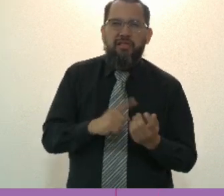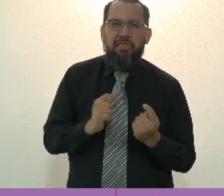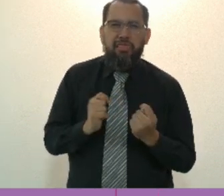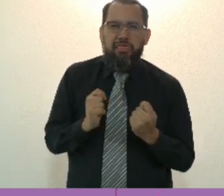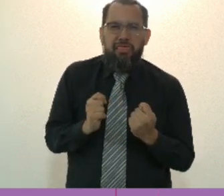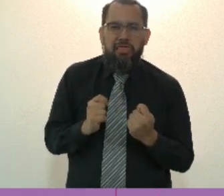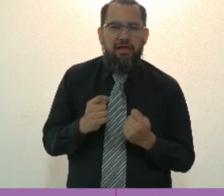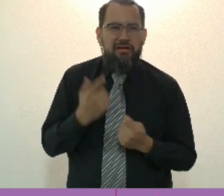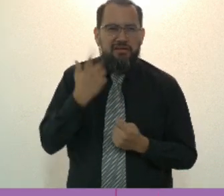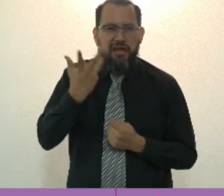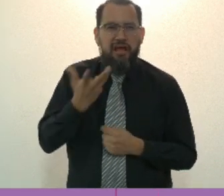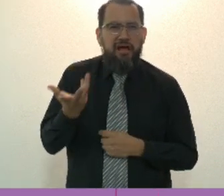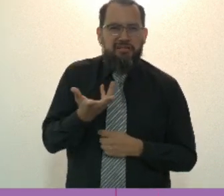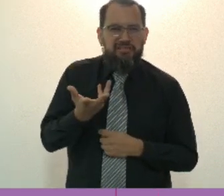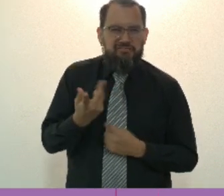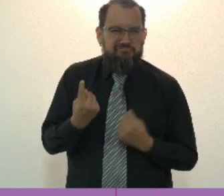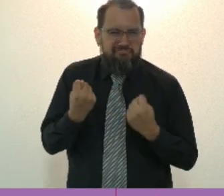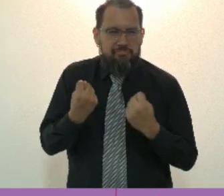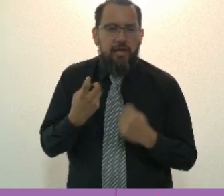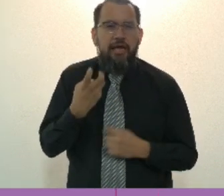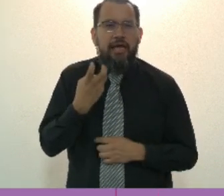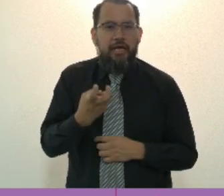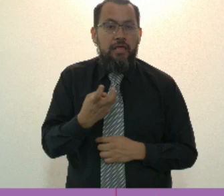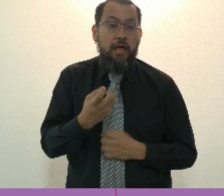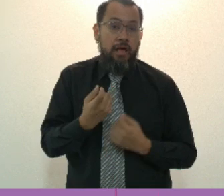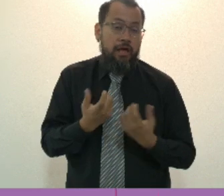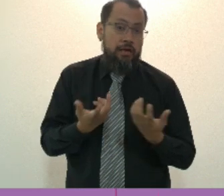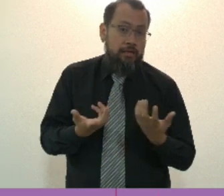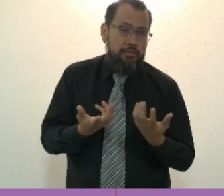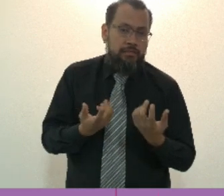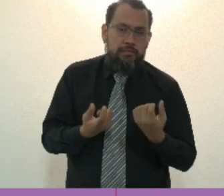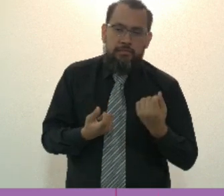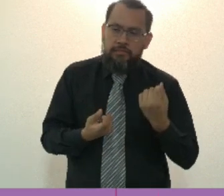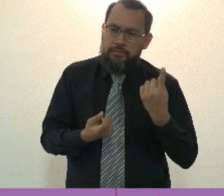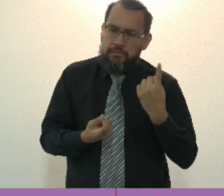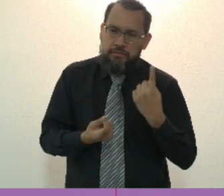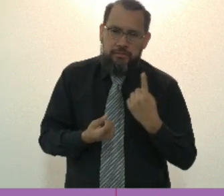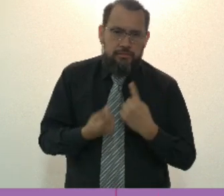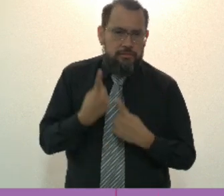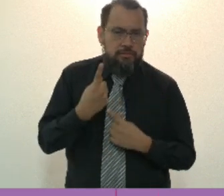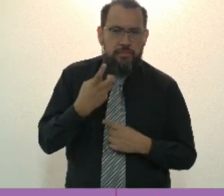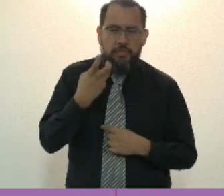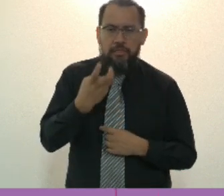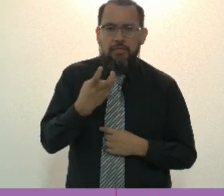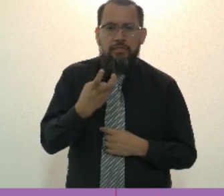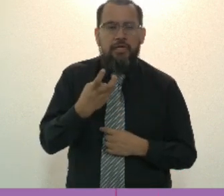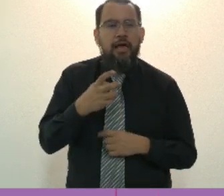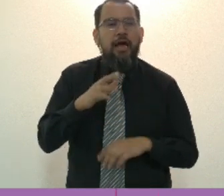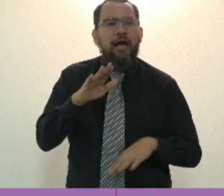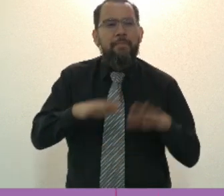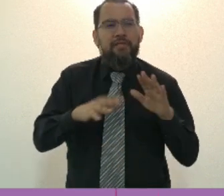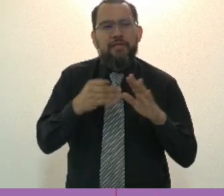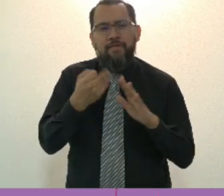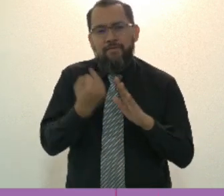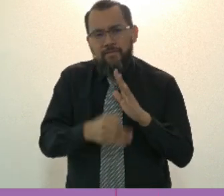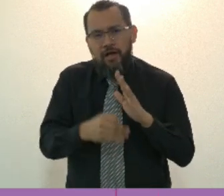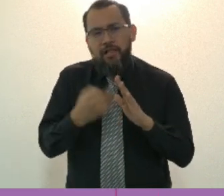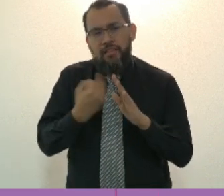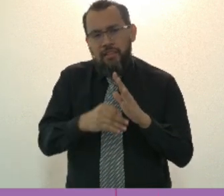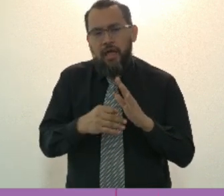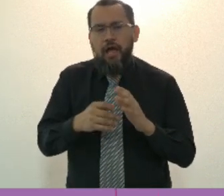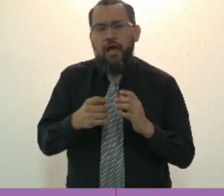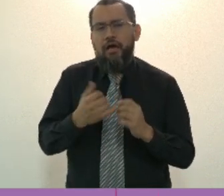hacer algo. Hay graves, que no importa que sean graves administrativas, pero carecen de ese